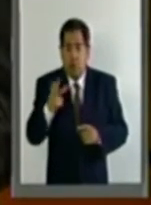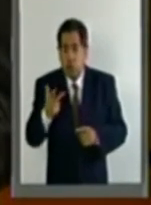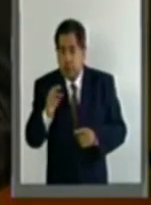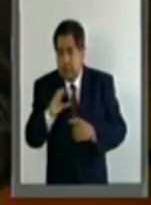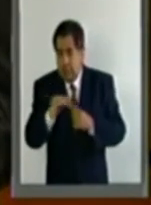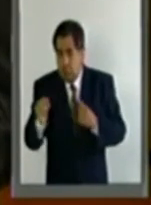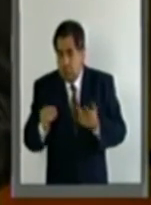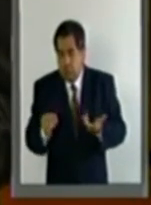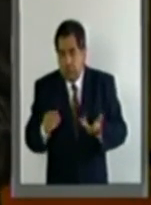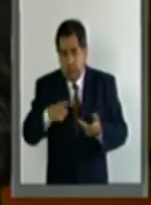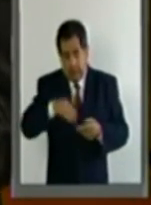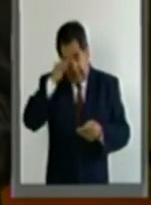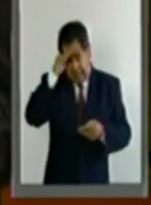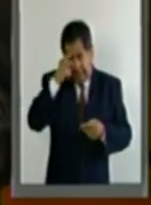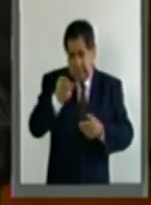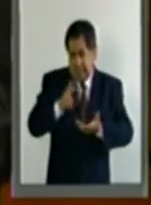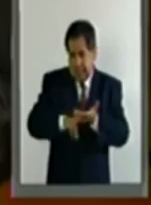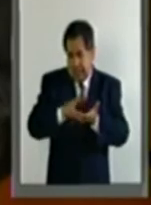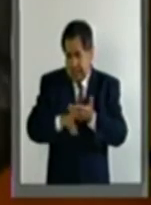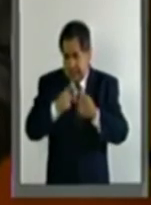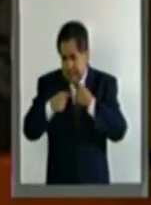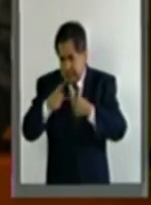Considerando este precio,